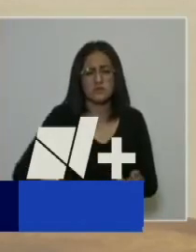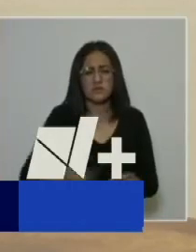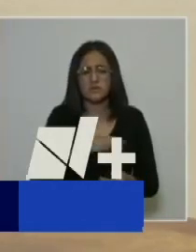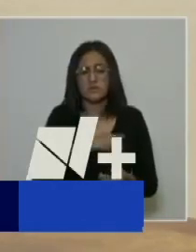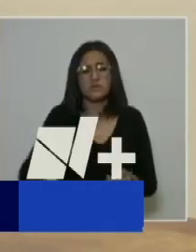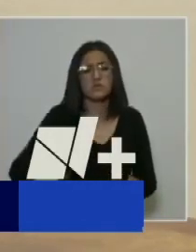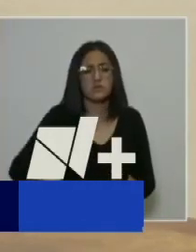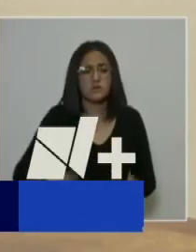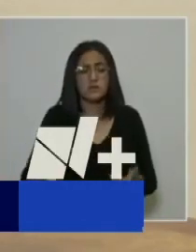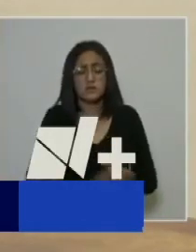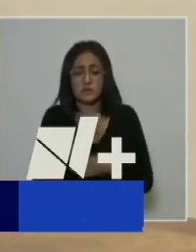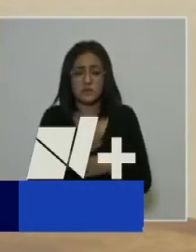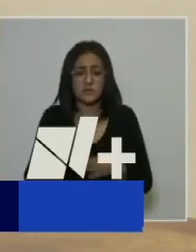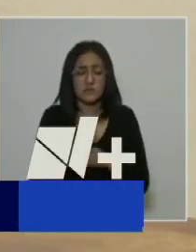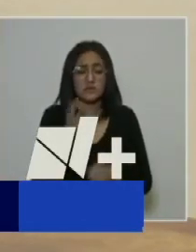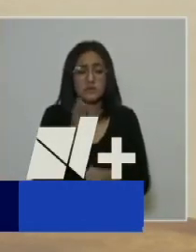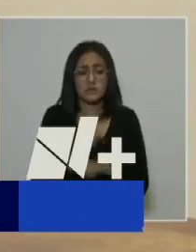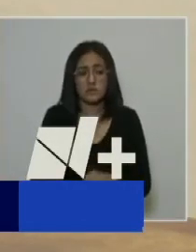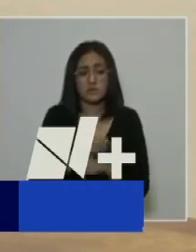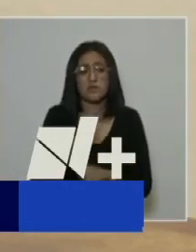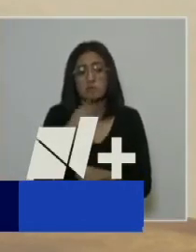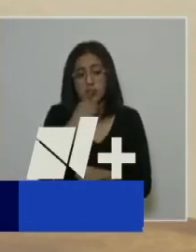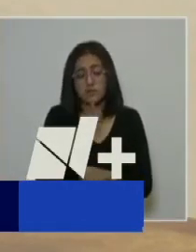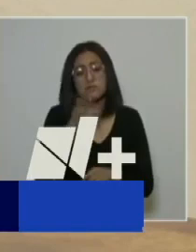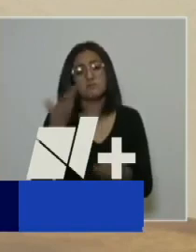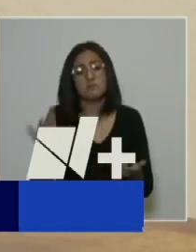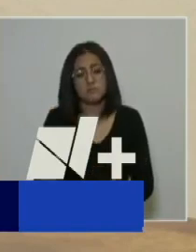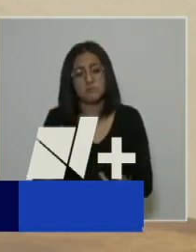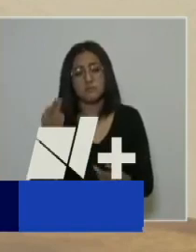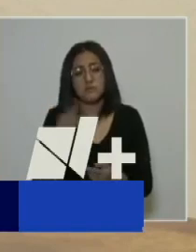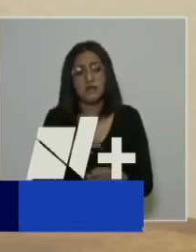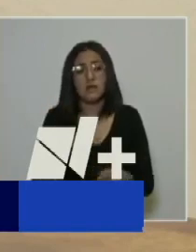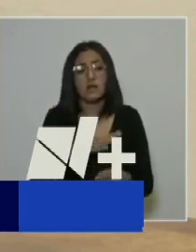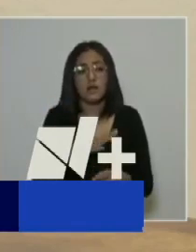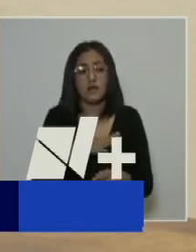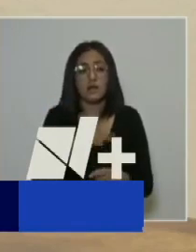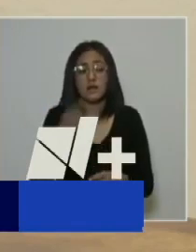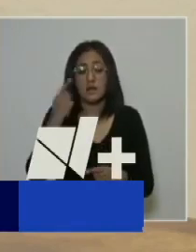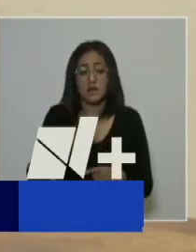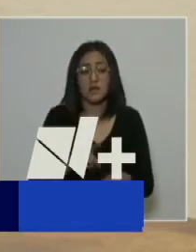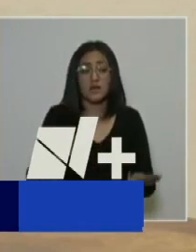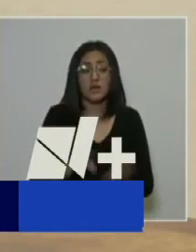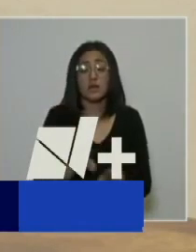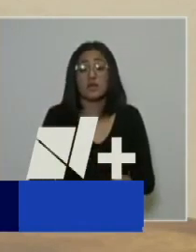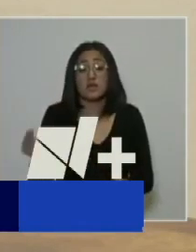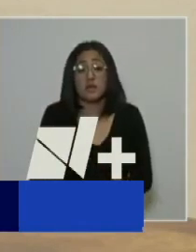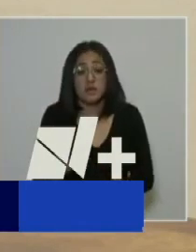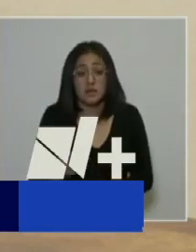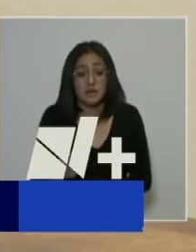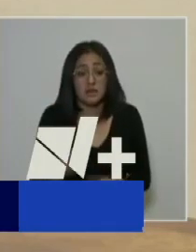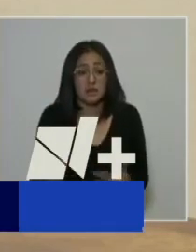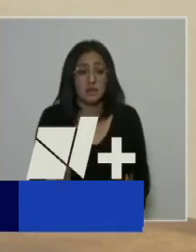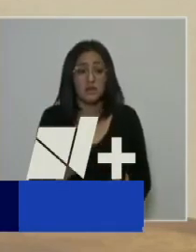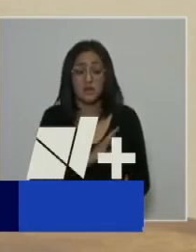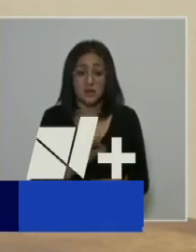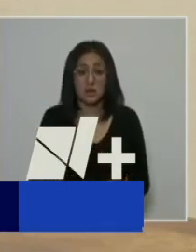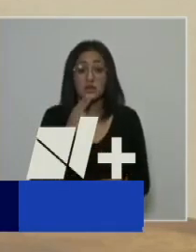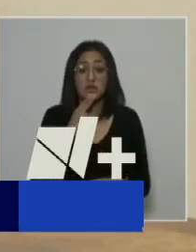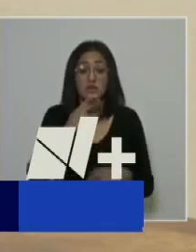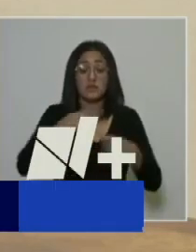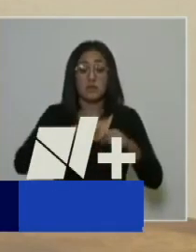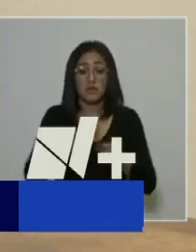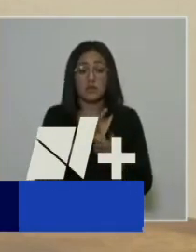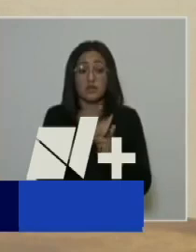Entonces, yo sigo sosteniendo que más allá de que haya un dictamen de necesidad que permite el